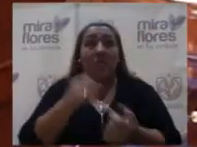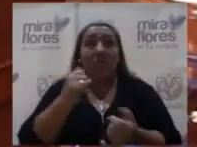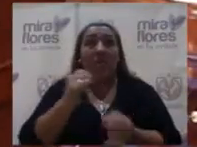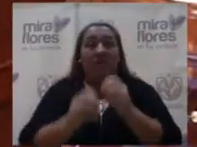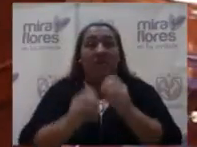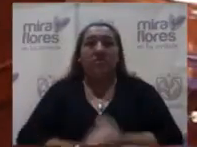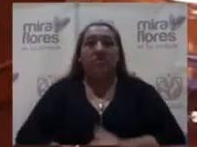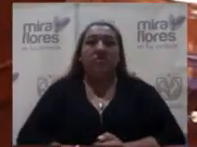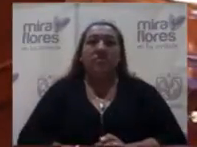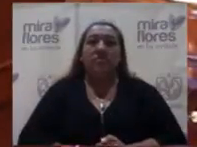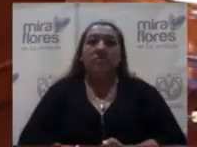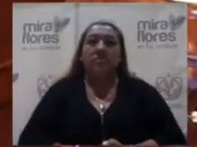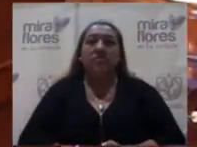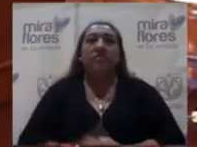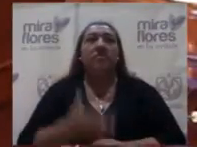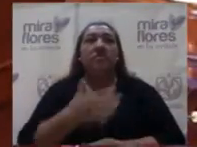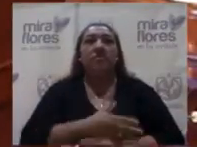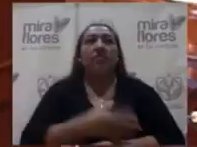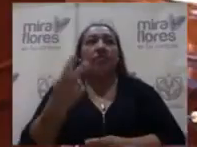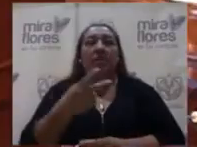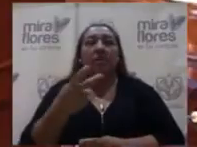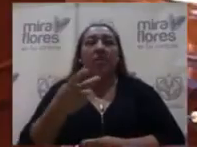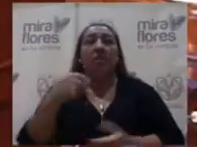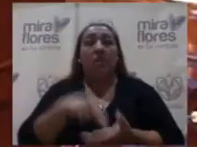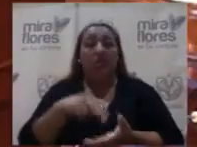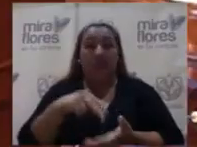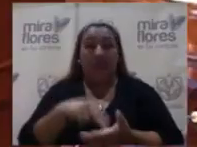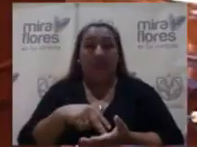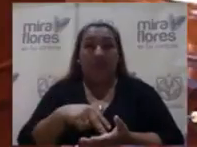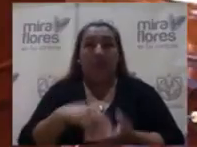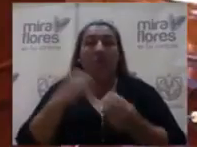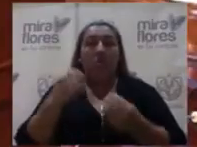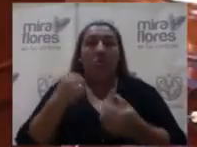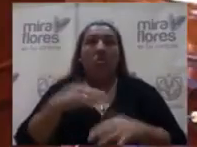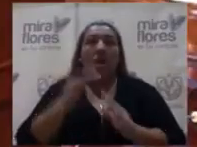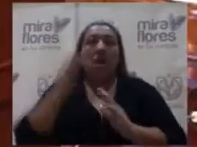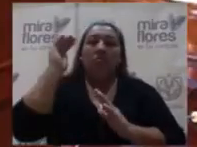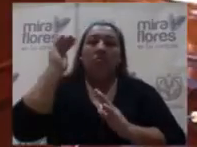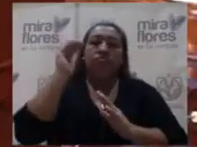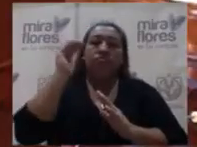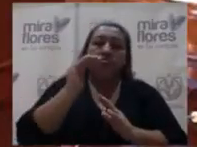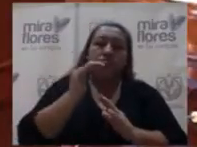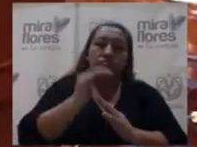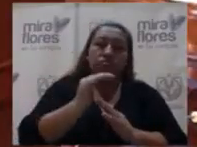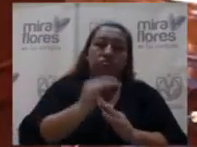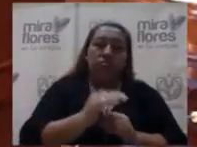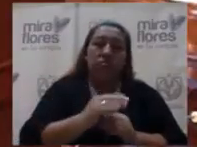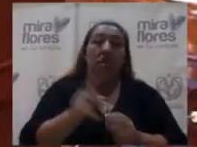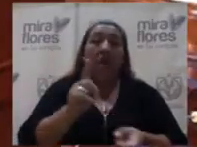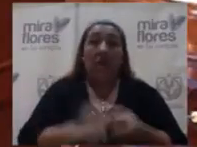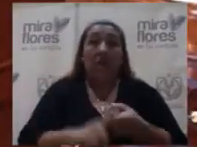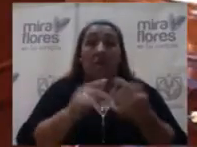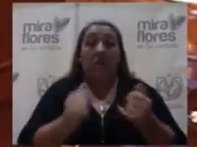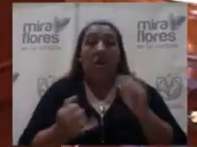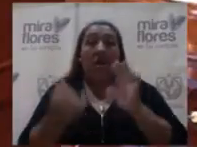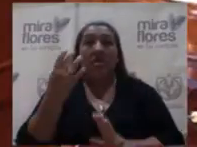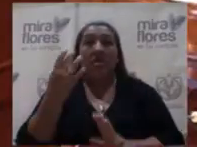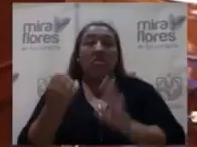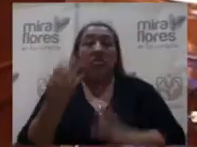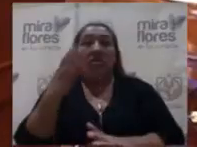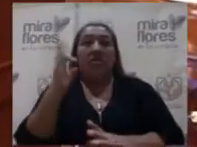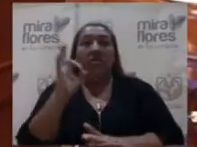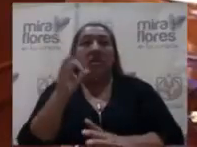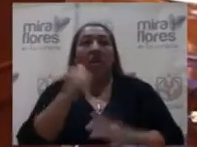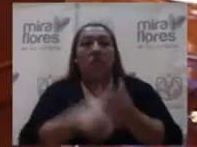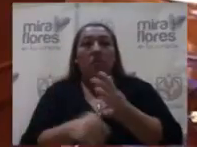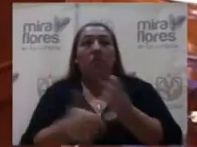indicada, es decir, el 22 de noviembre, y cómo se ha ido reduciendo. Al día de hoy, 14 de febrero, hay un